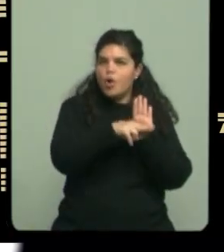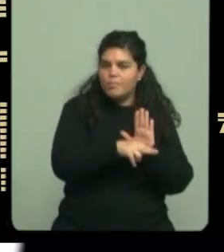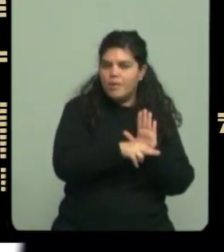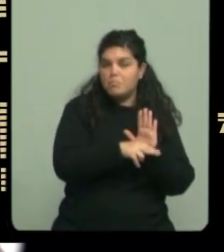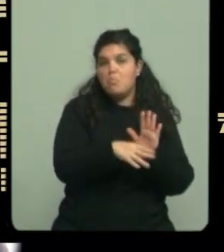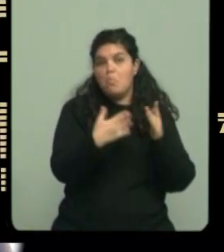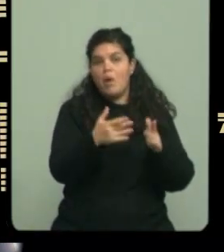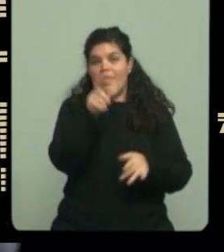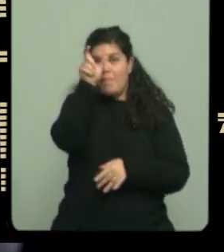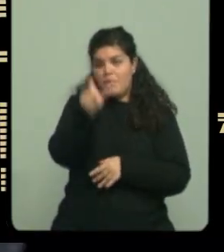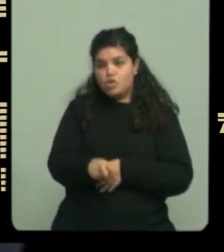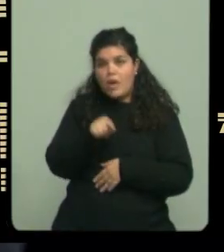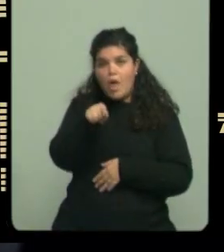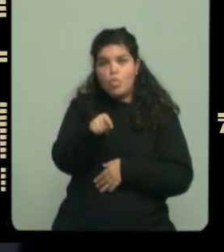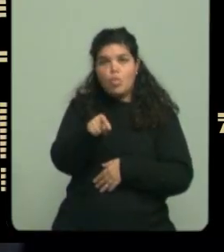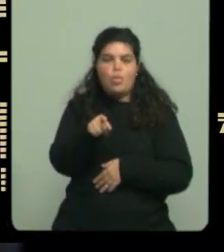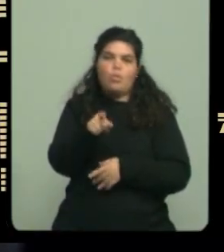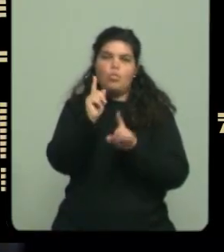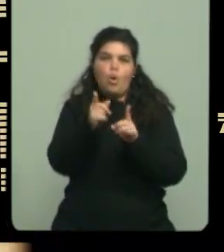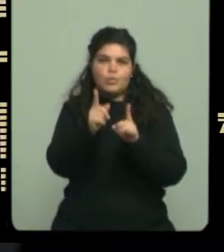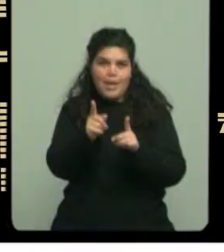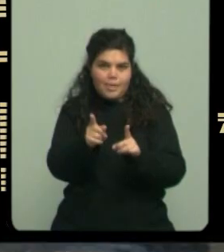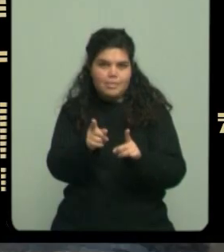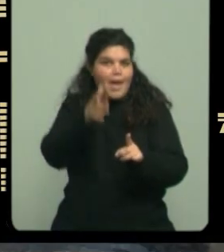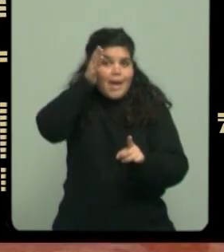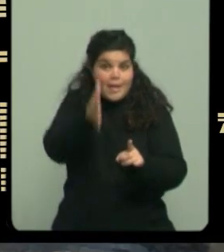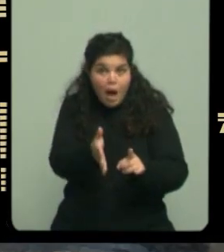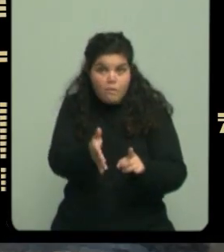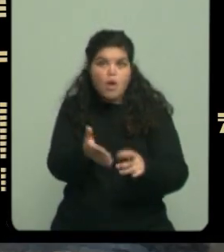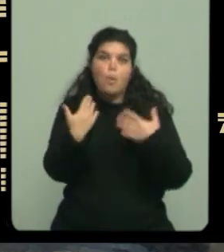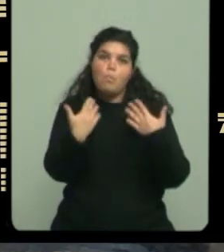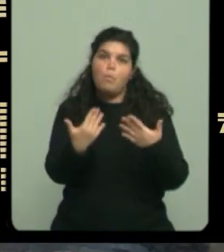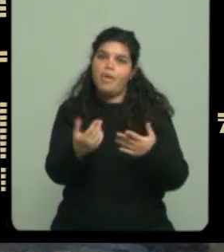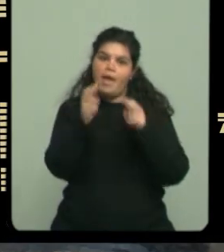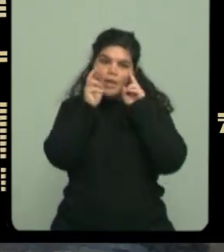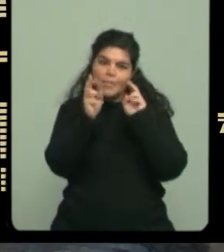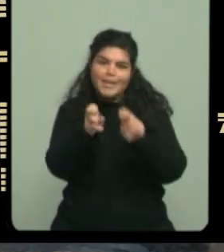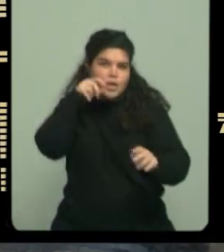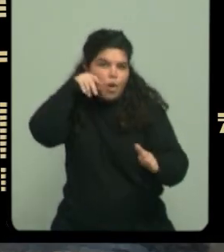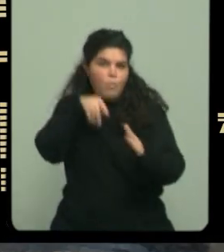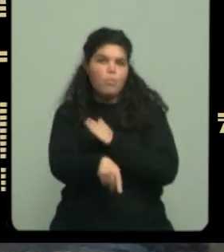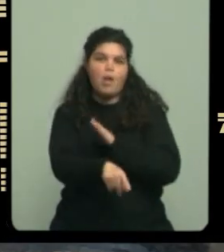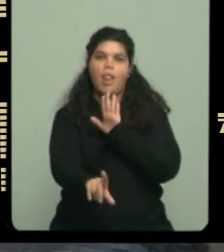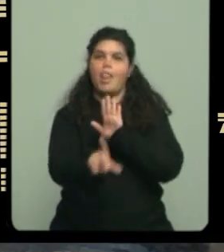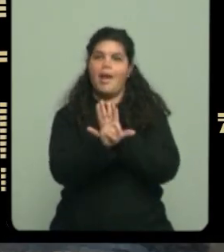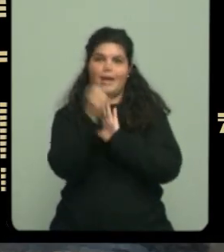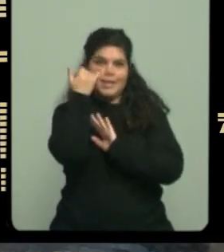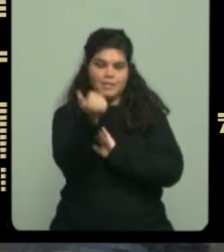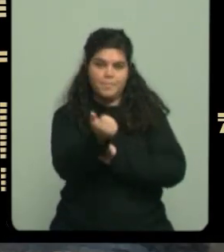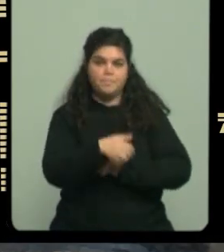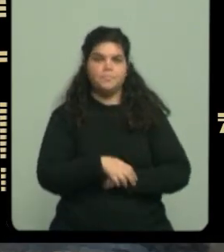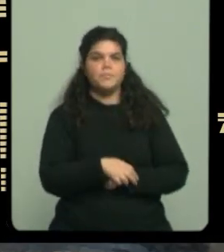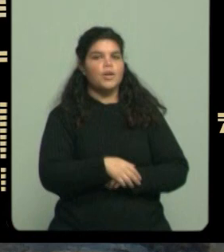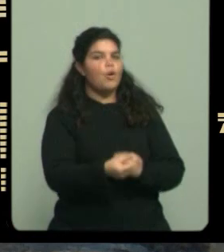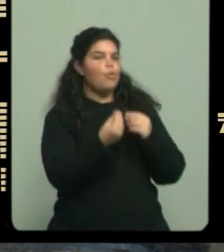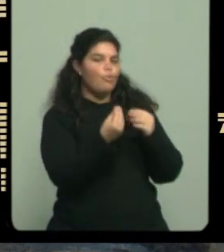en un sumario administrativo a ese docente, en el caso puntual. ¿Cómo solucionan cuando ya llega esa instancia, en donde tienen que intervenir